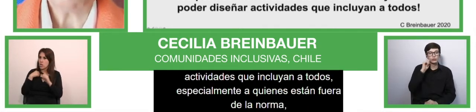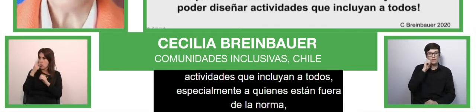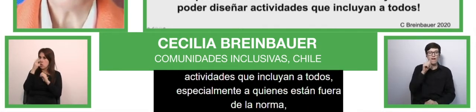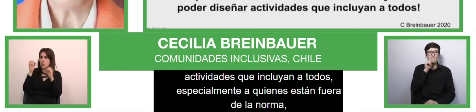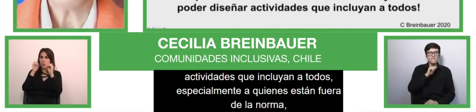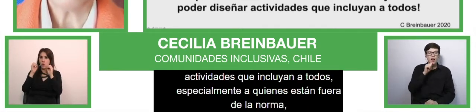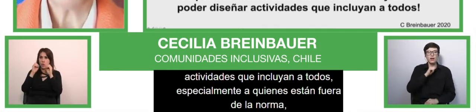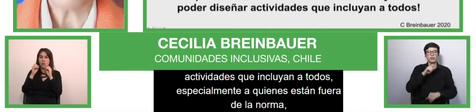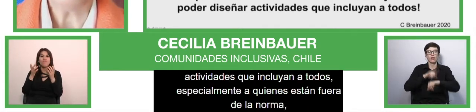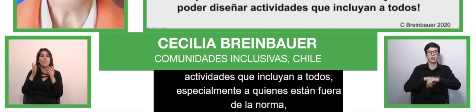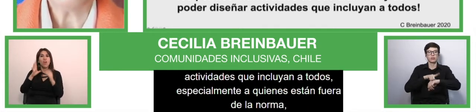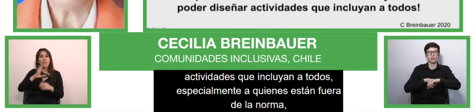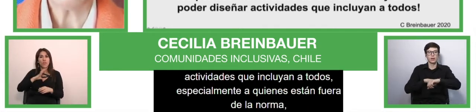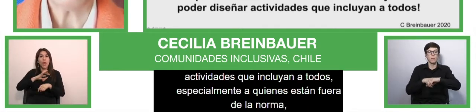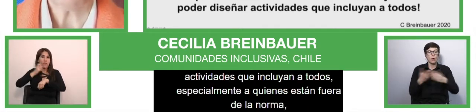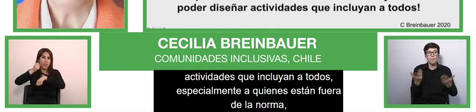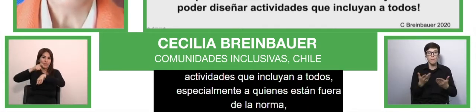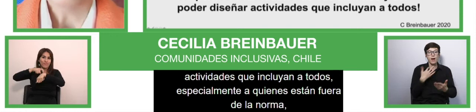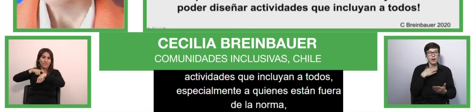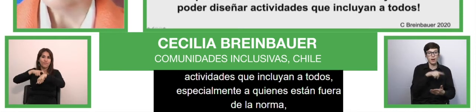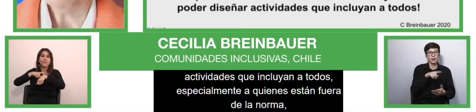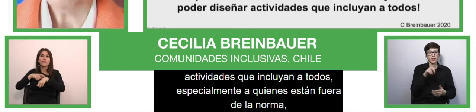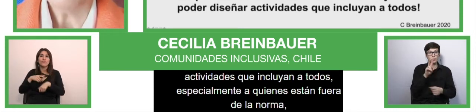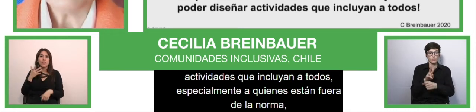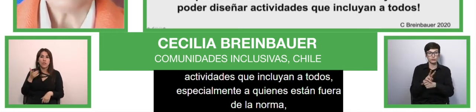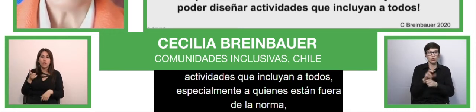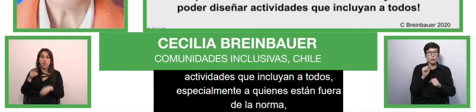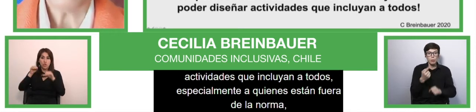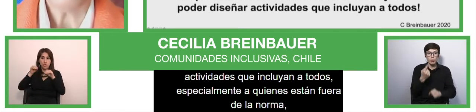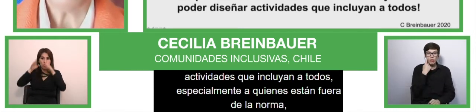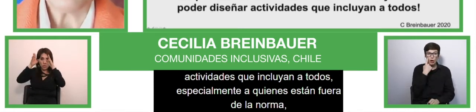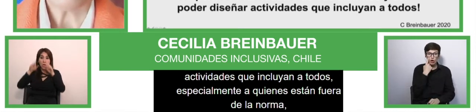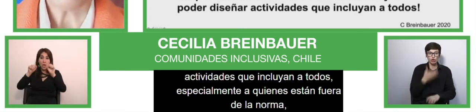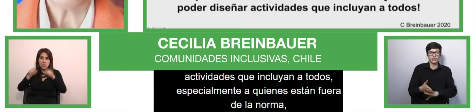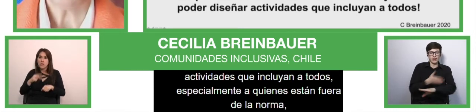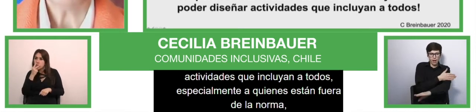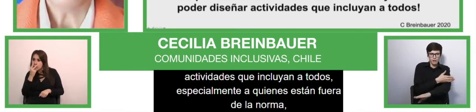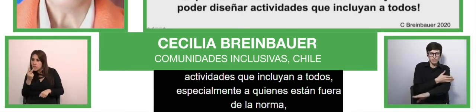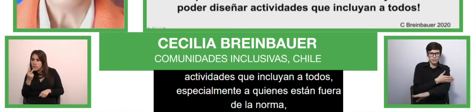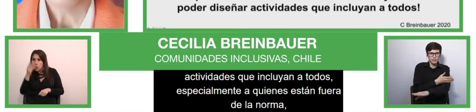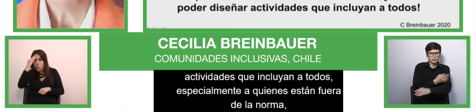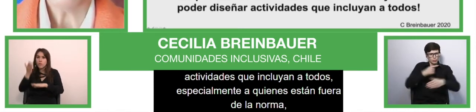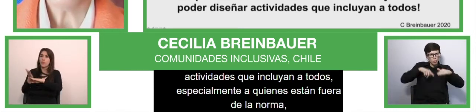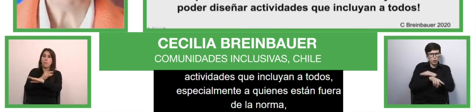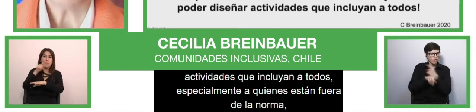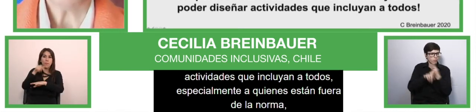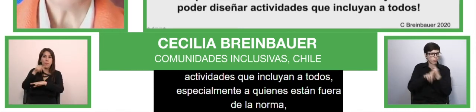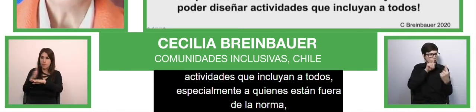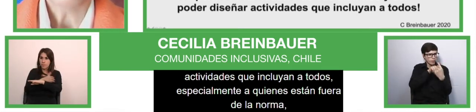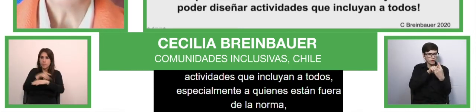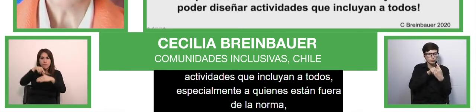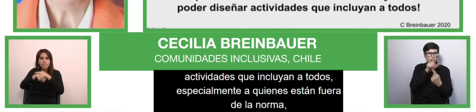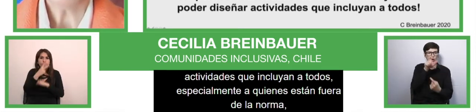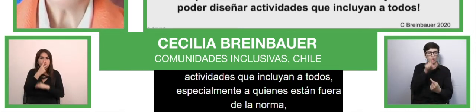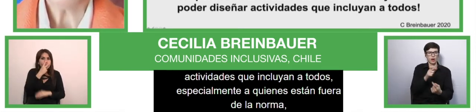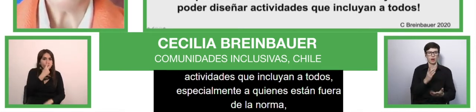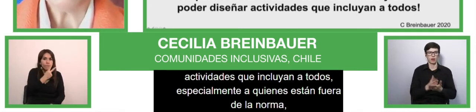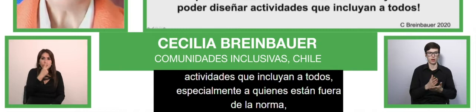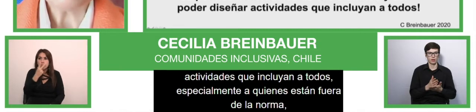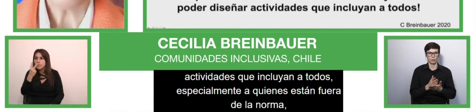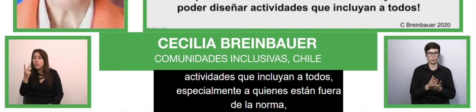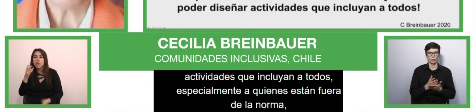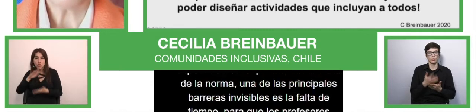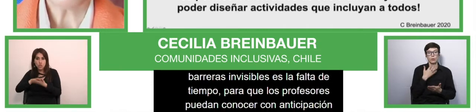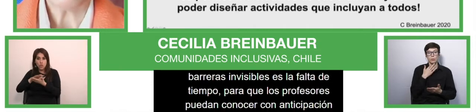profesores puedan conocer con anticipación y en profundidad a sus estudiantes por ejemplo los profesores